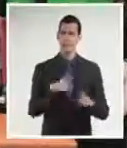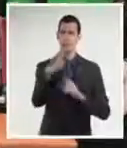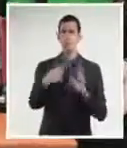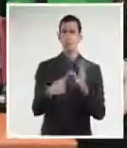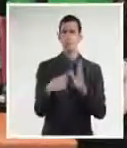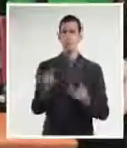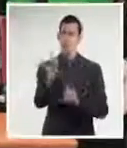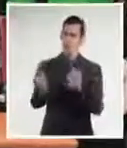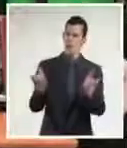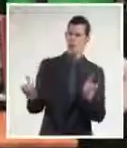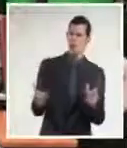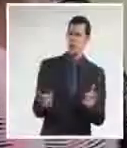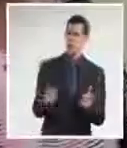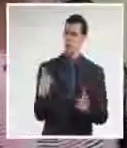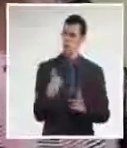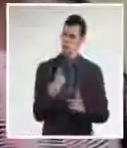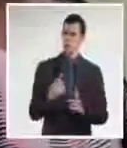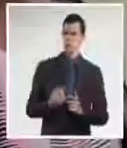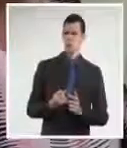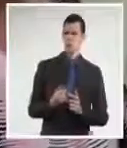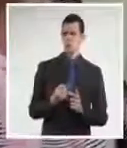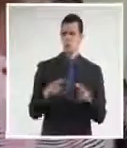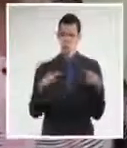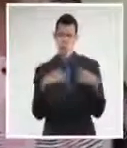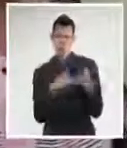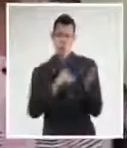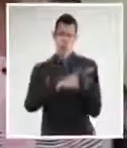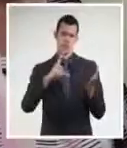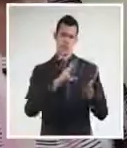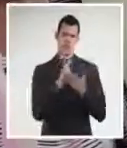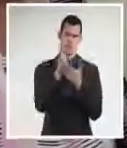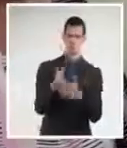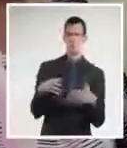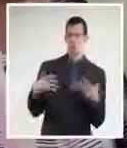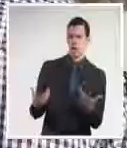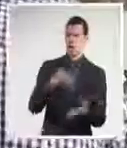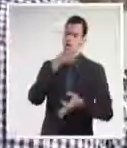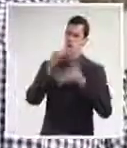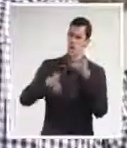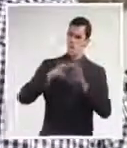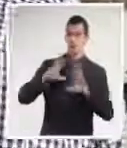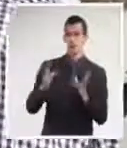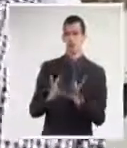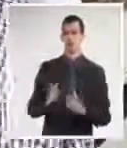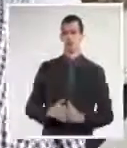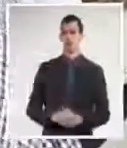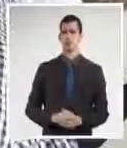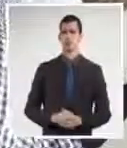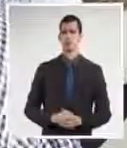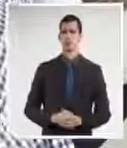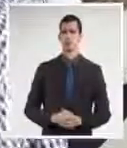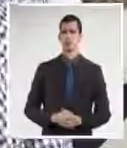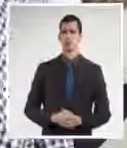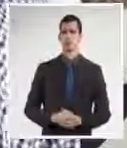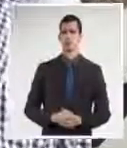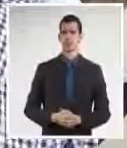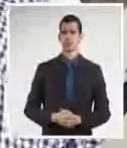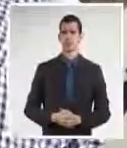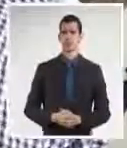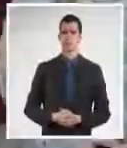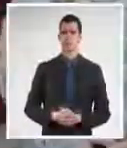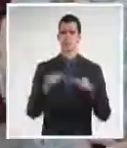visita partidista al territorio. En el canal televisivo Centrovisión, Rogelio Polanco conoció sobre la parrilla de 22 programas